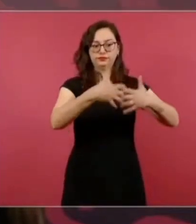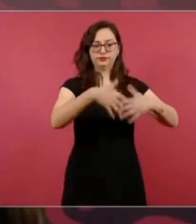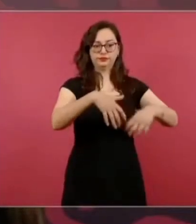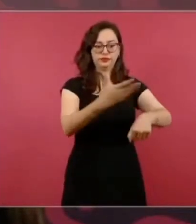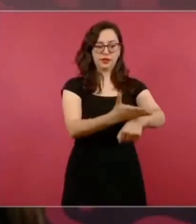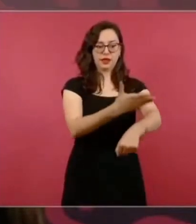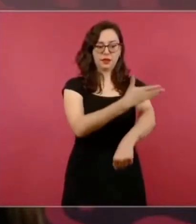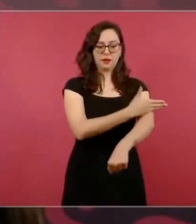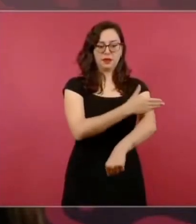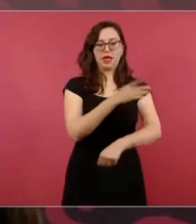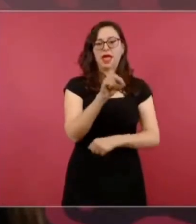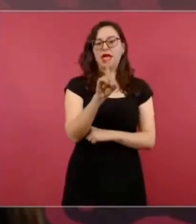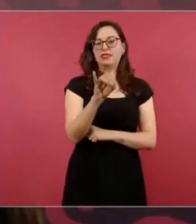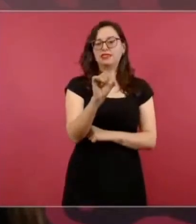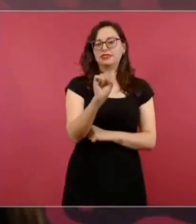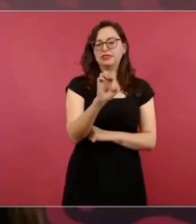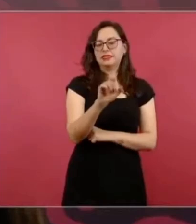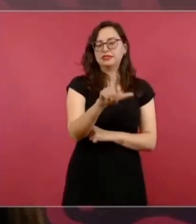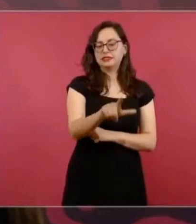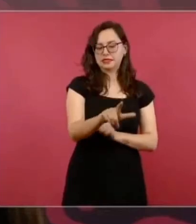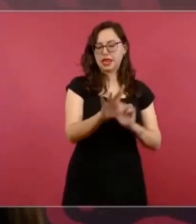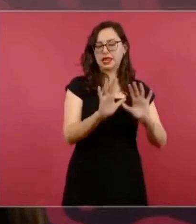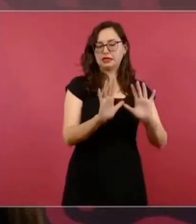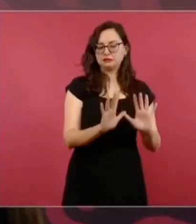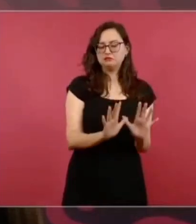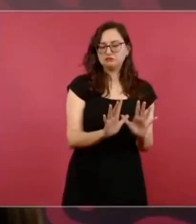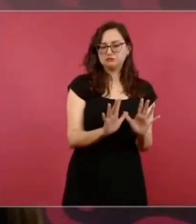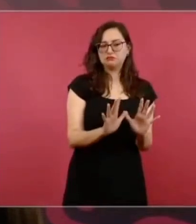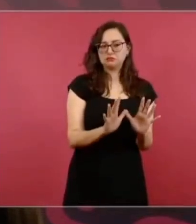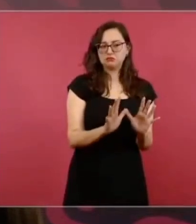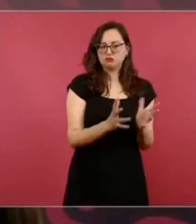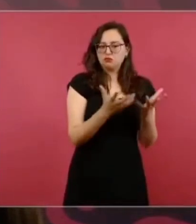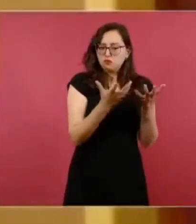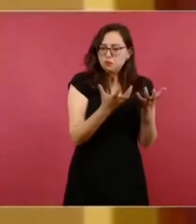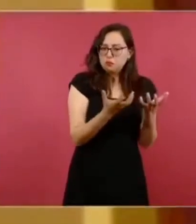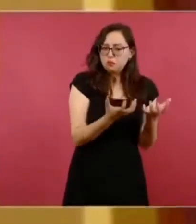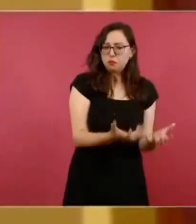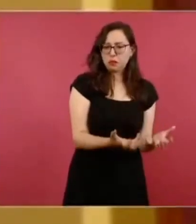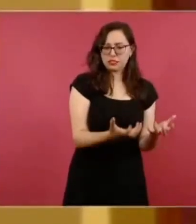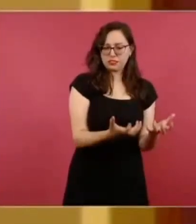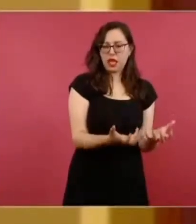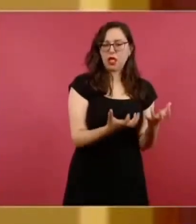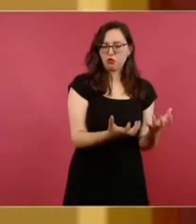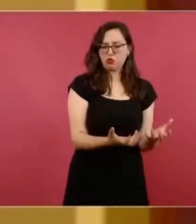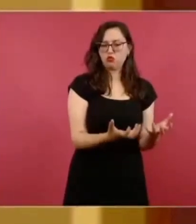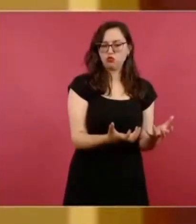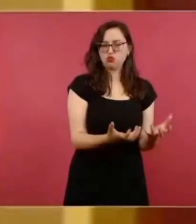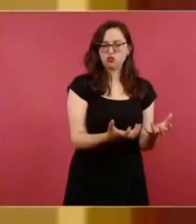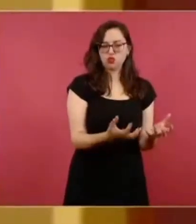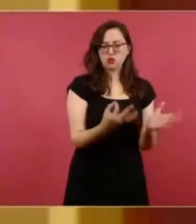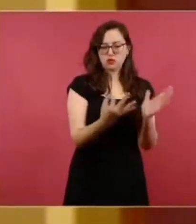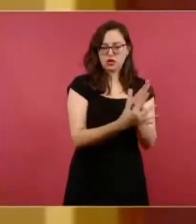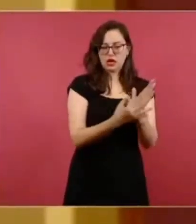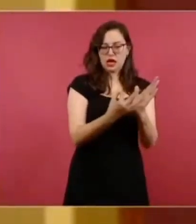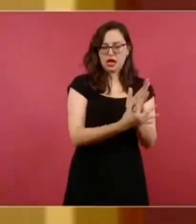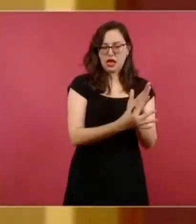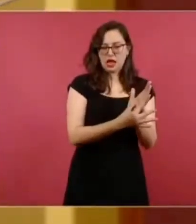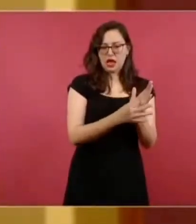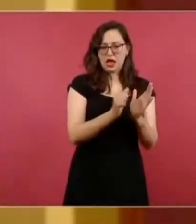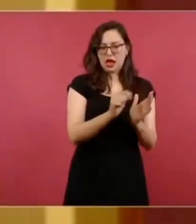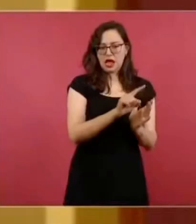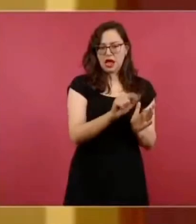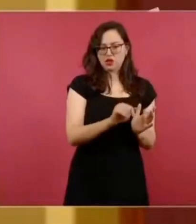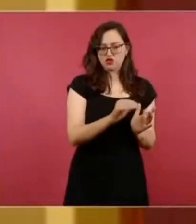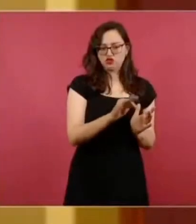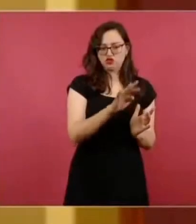como un diésel crudo, con mucho azufre, que no se puede procesar en